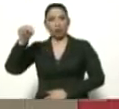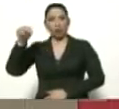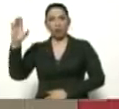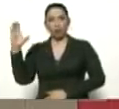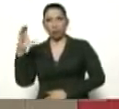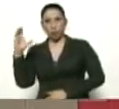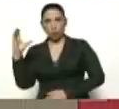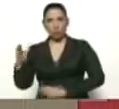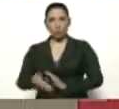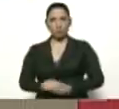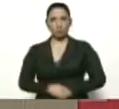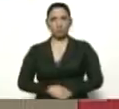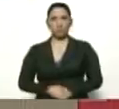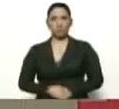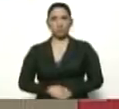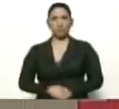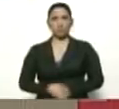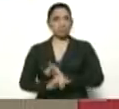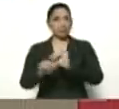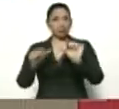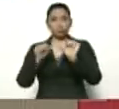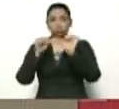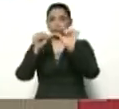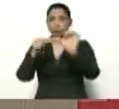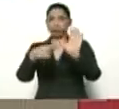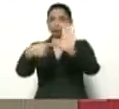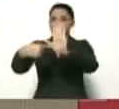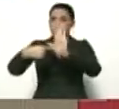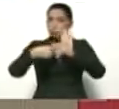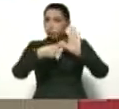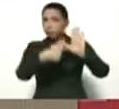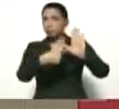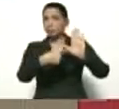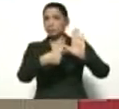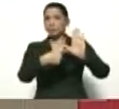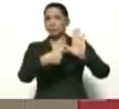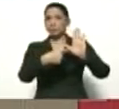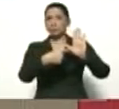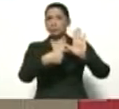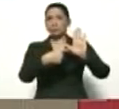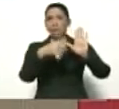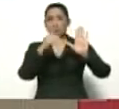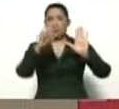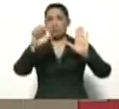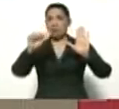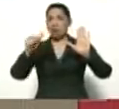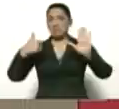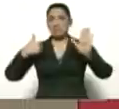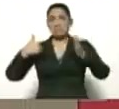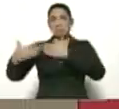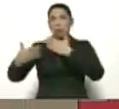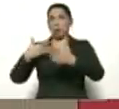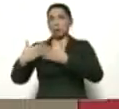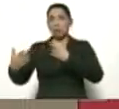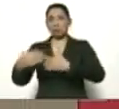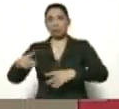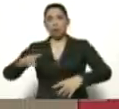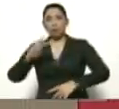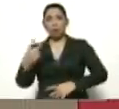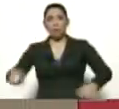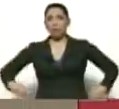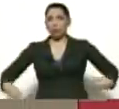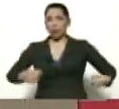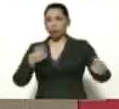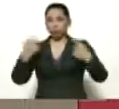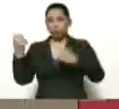norte queda plenamente demostrado que a la dea tampoco le importa que dobles ruedas trafica con drogas en el